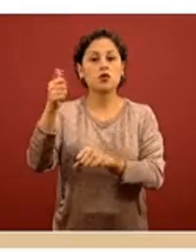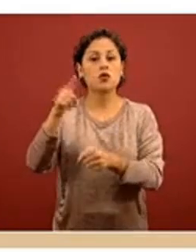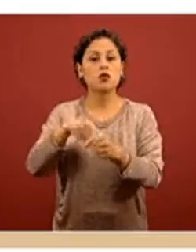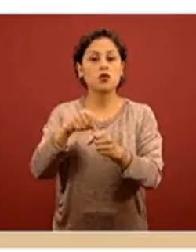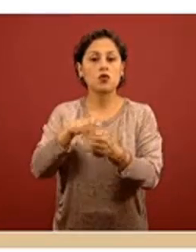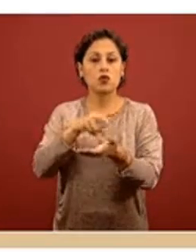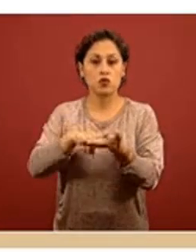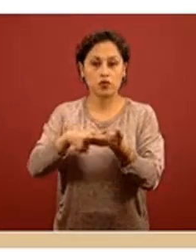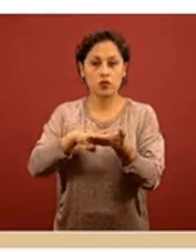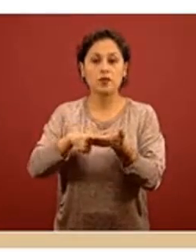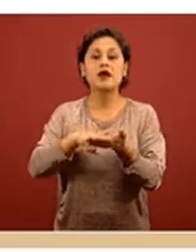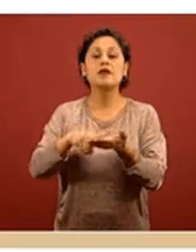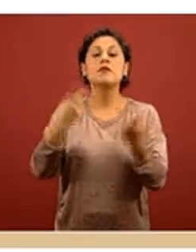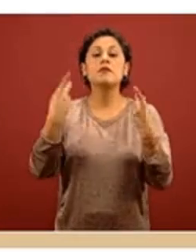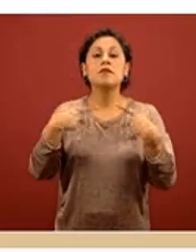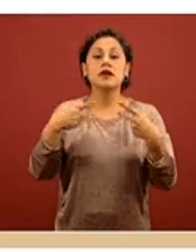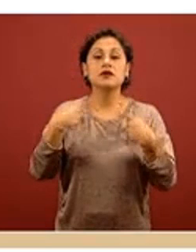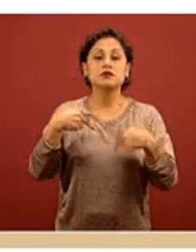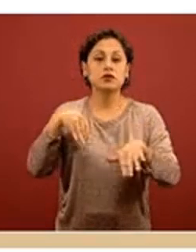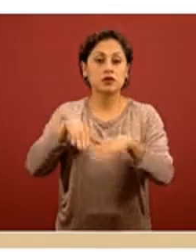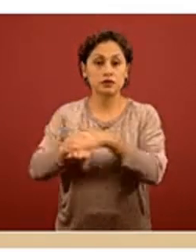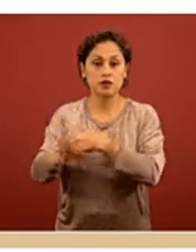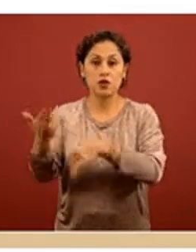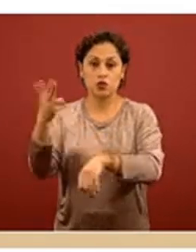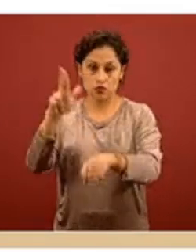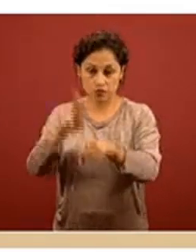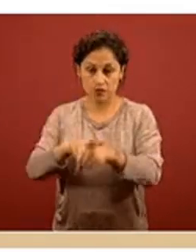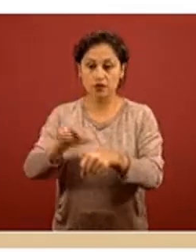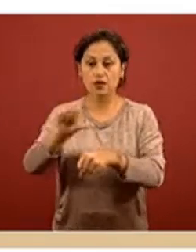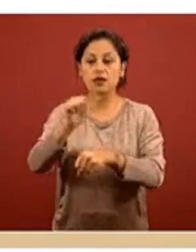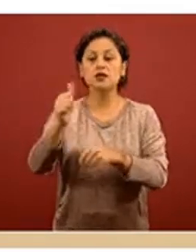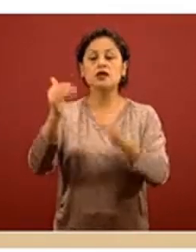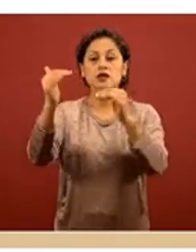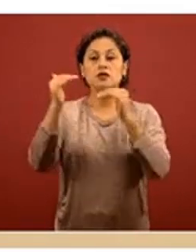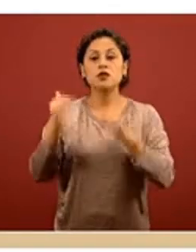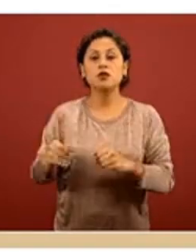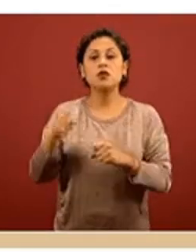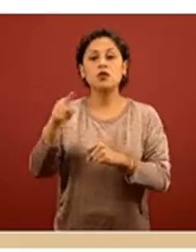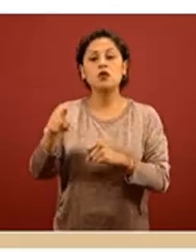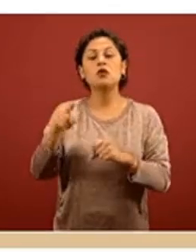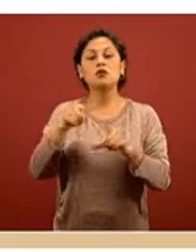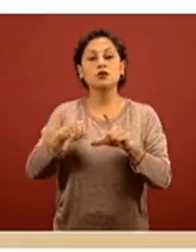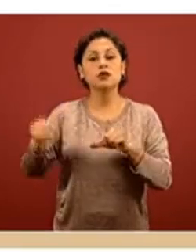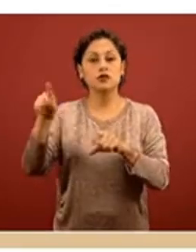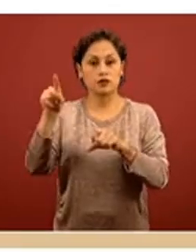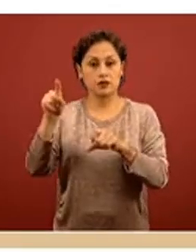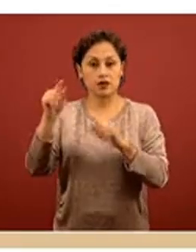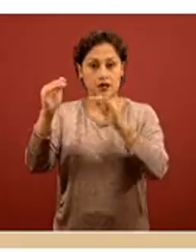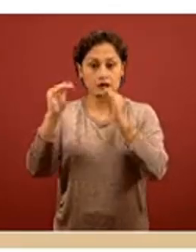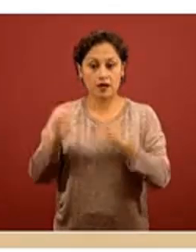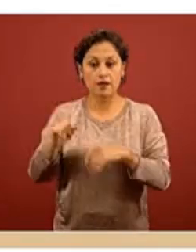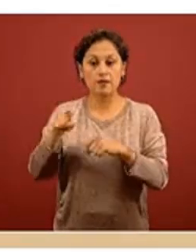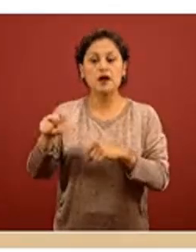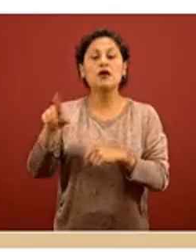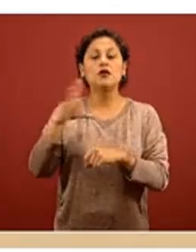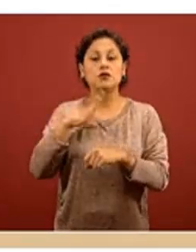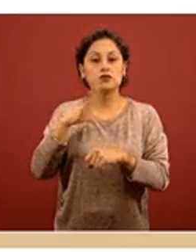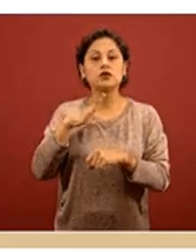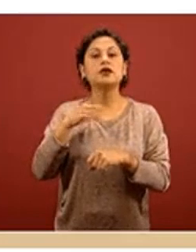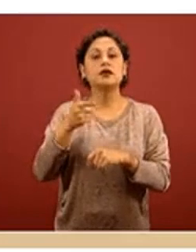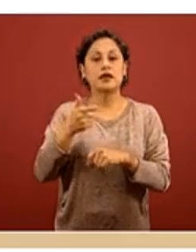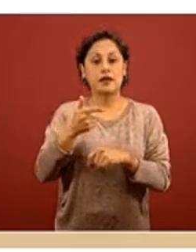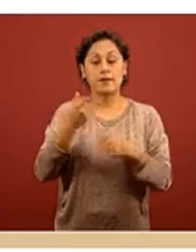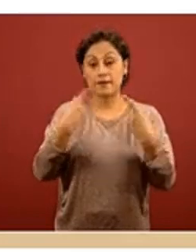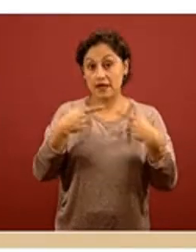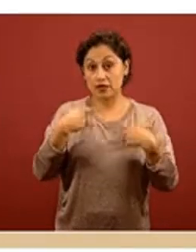que hospitalizarse. Y la que sigue, que está más o menos a la mitad de la verde, son aquellos que tuvieron una evolución grave, o sea,